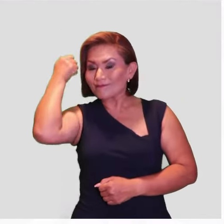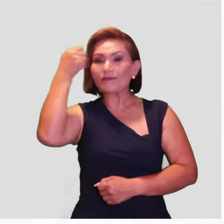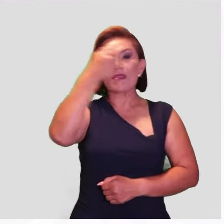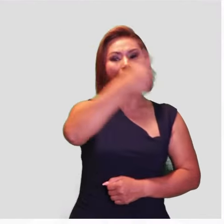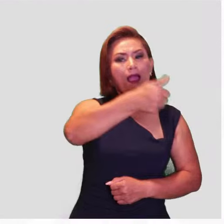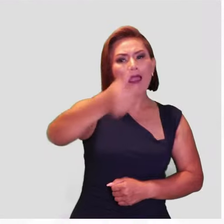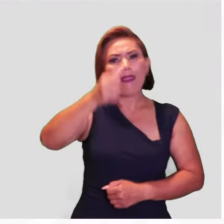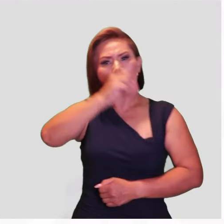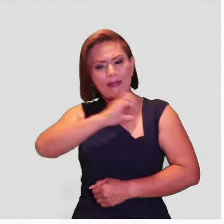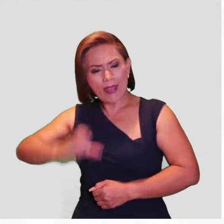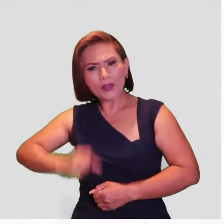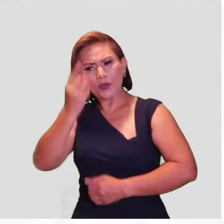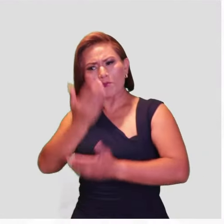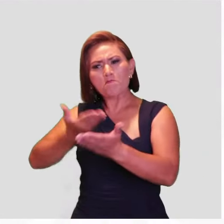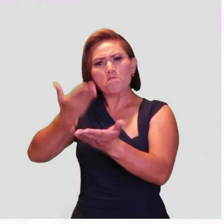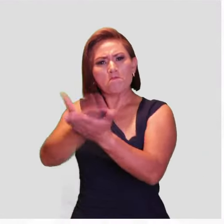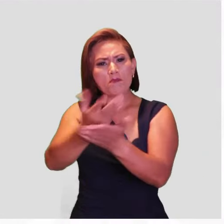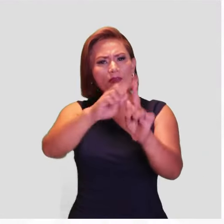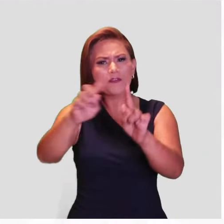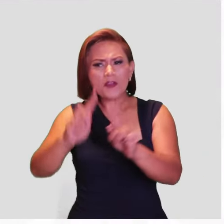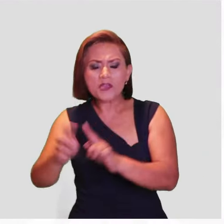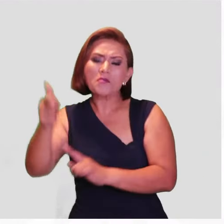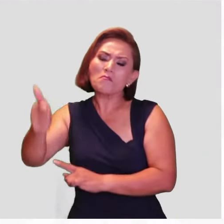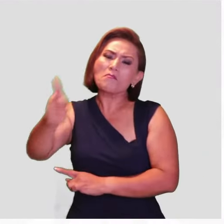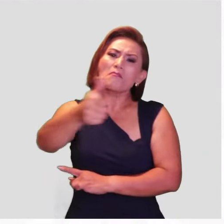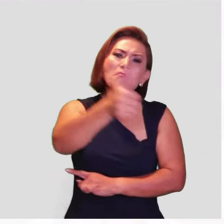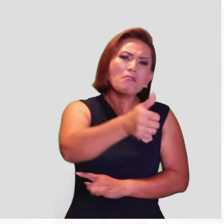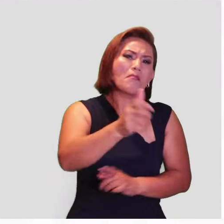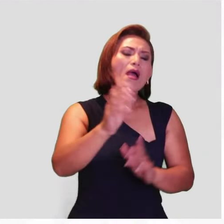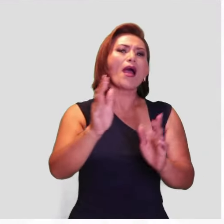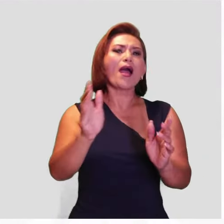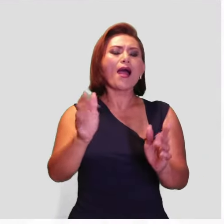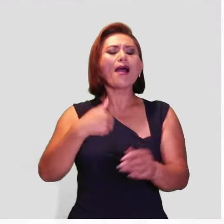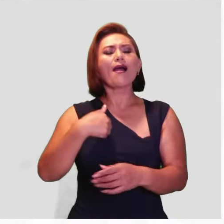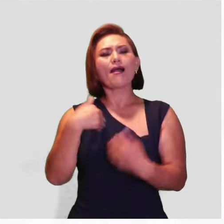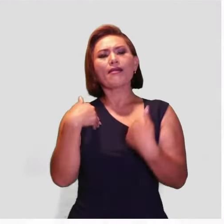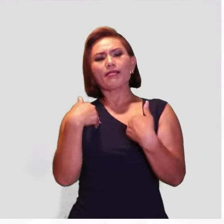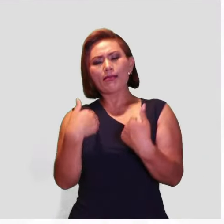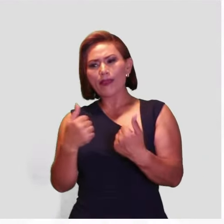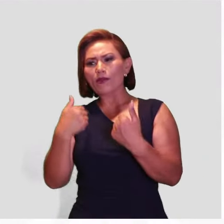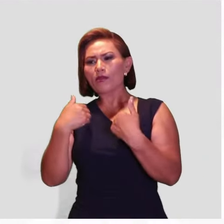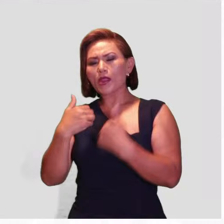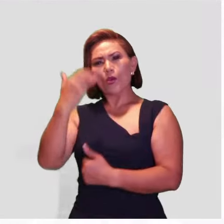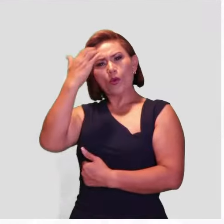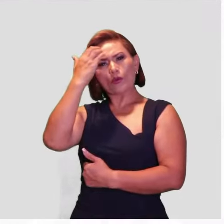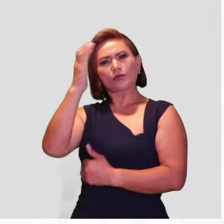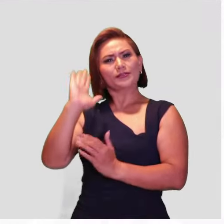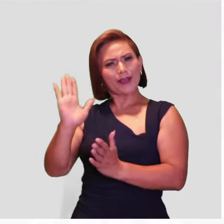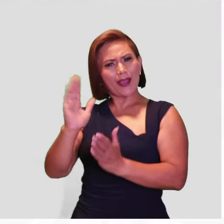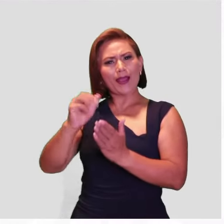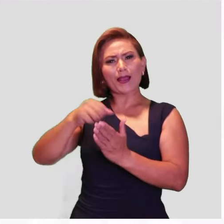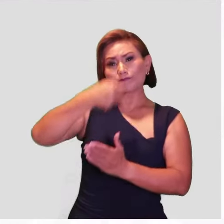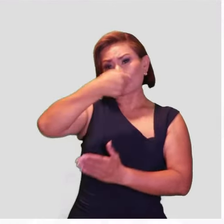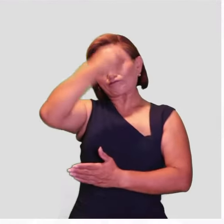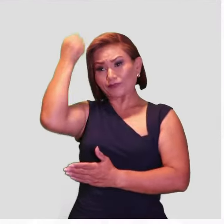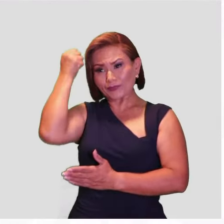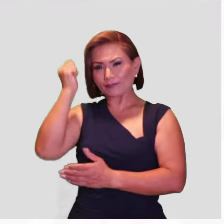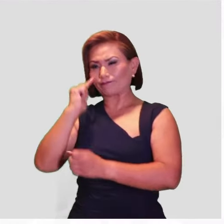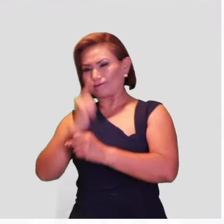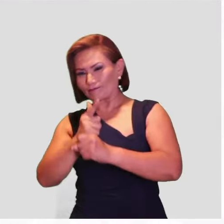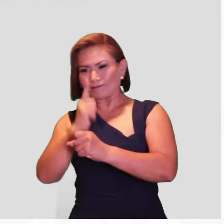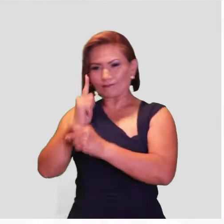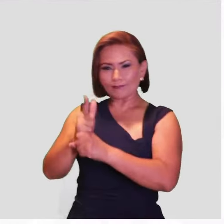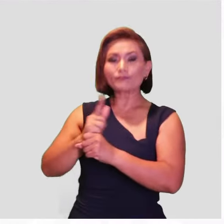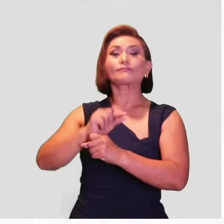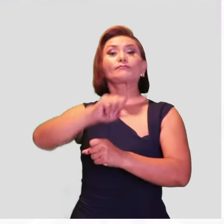sus propuestas, sus plataformas políticas, para que este próximo 2 de junio puedas acudir a las urnas a emitir un voto bien informado. Vale